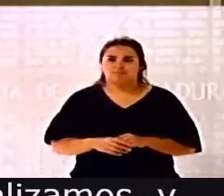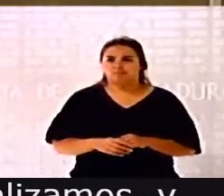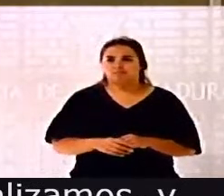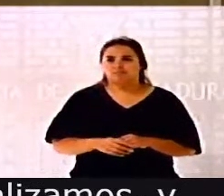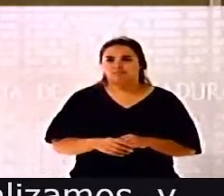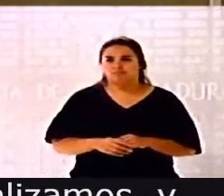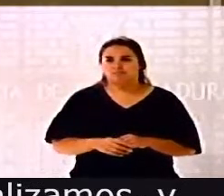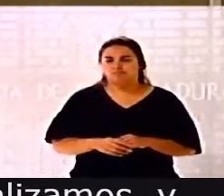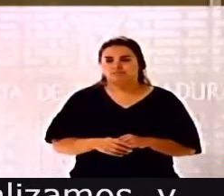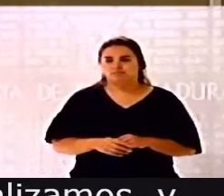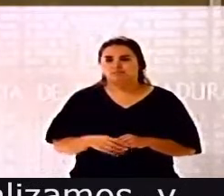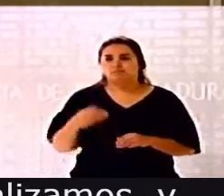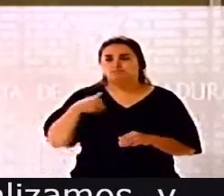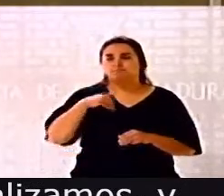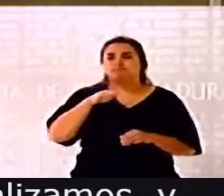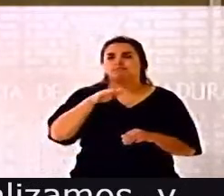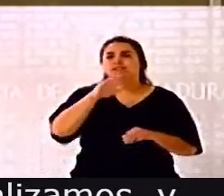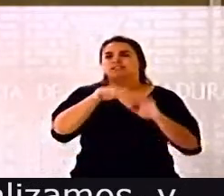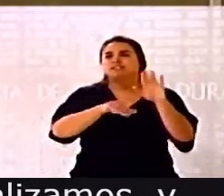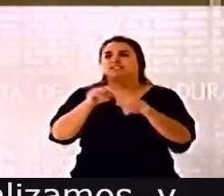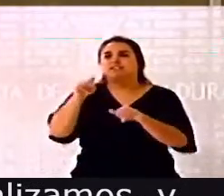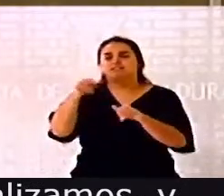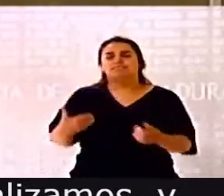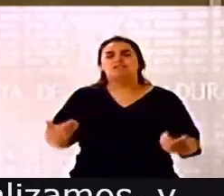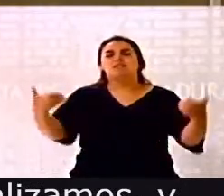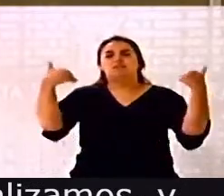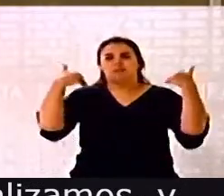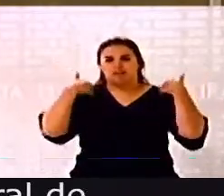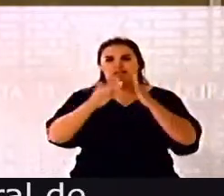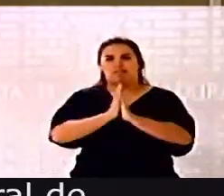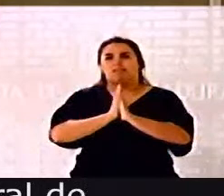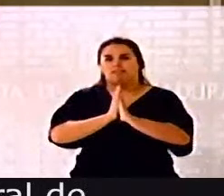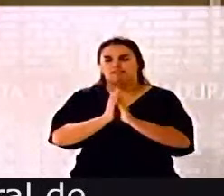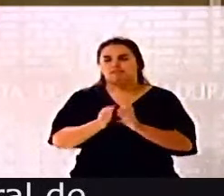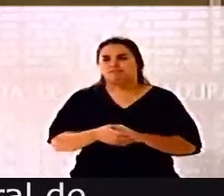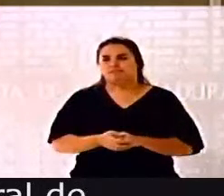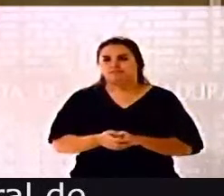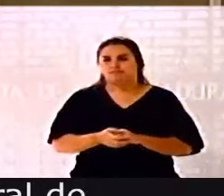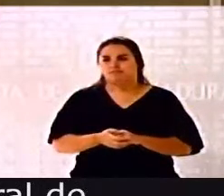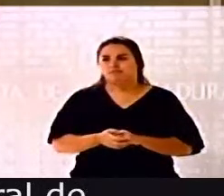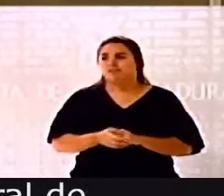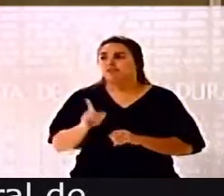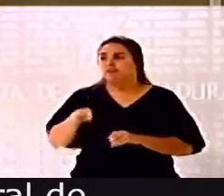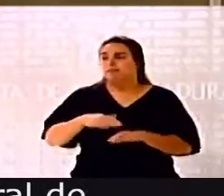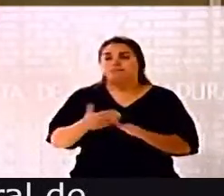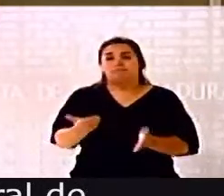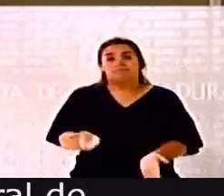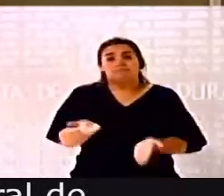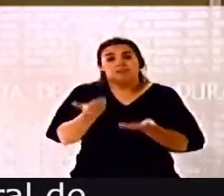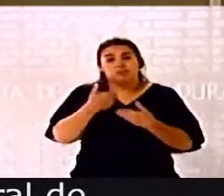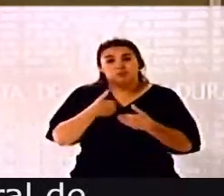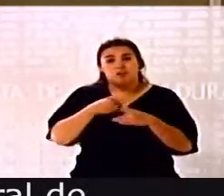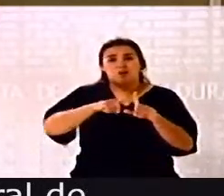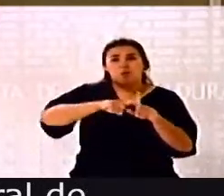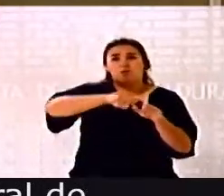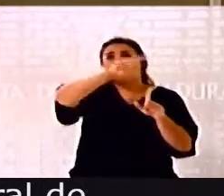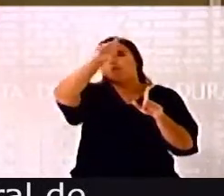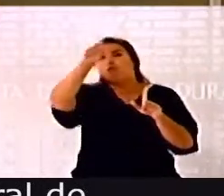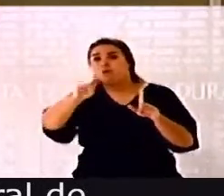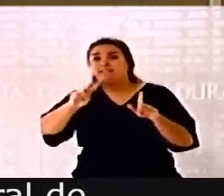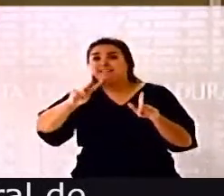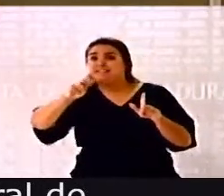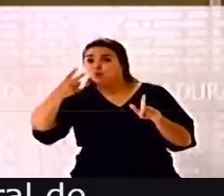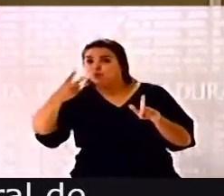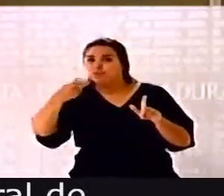Un llamamiento de responsabilidad, un llamamiento de que nos ayuden a doblegar la curva, esta segunda